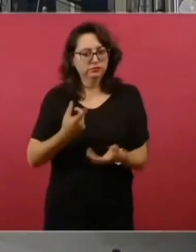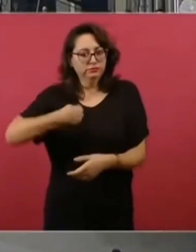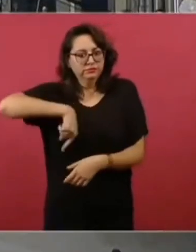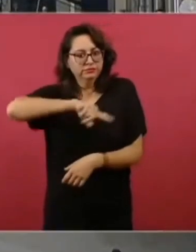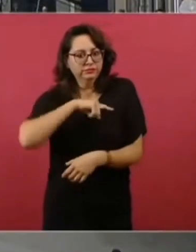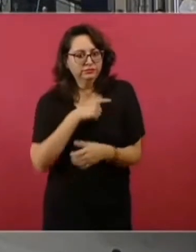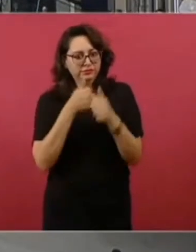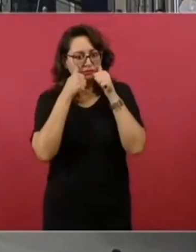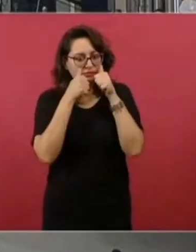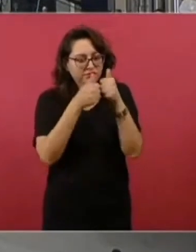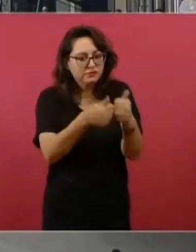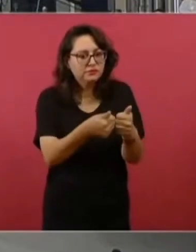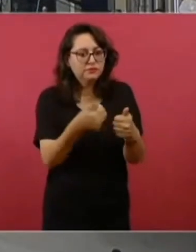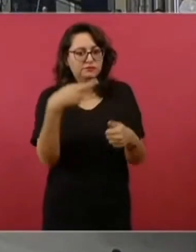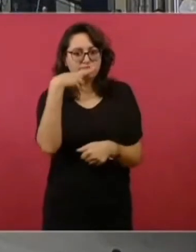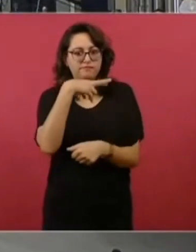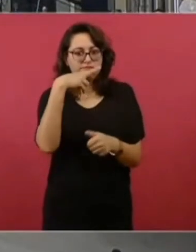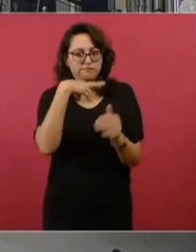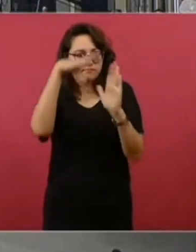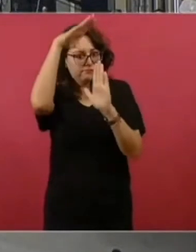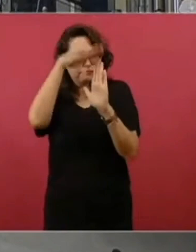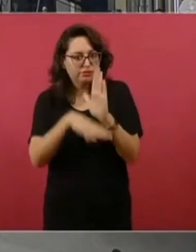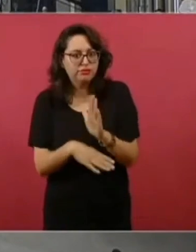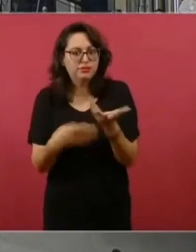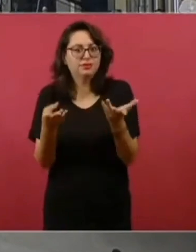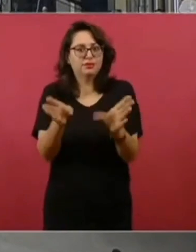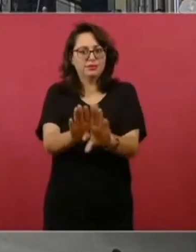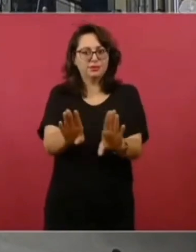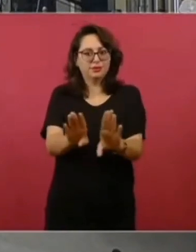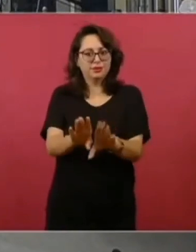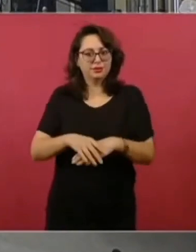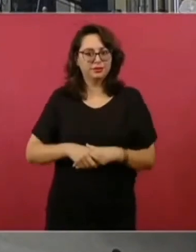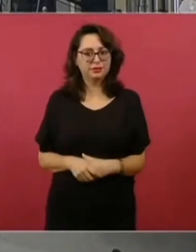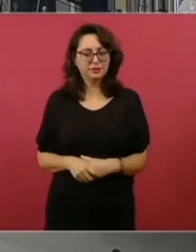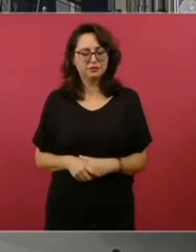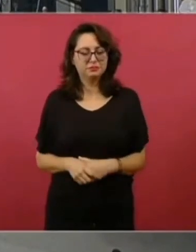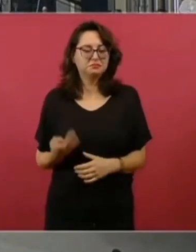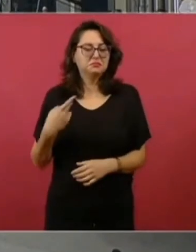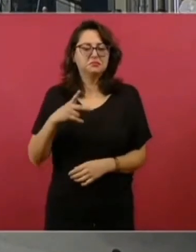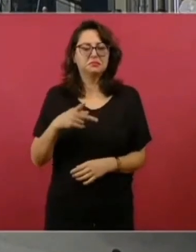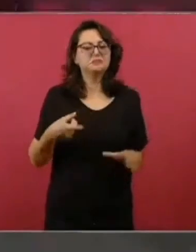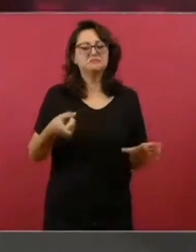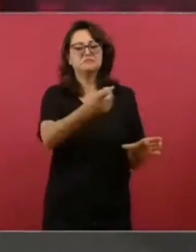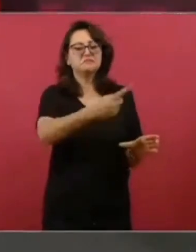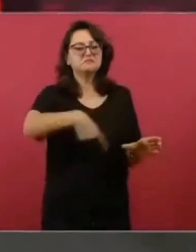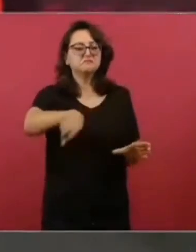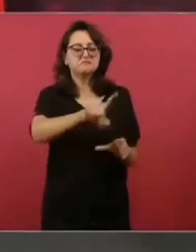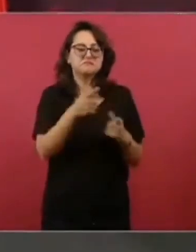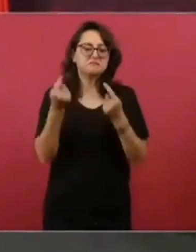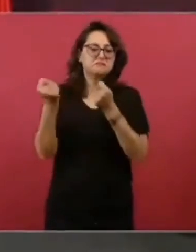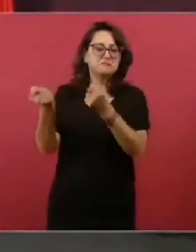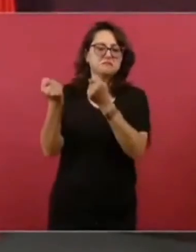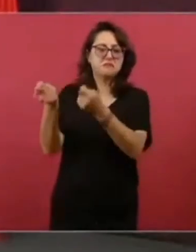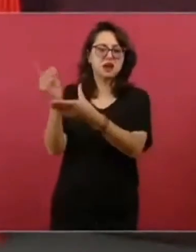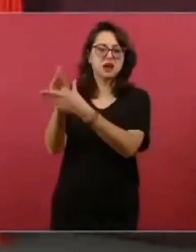de la mafia del poder, de la oligarquía que domina.